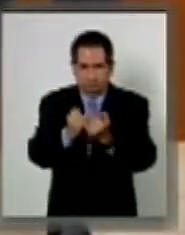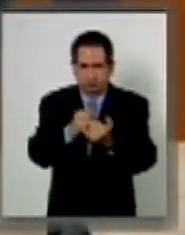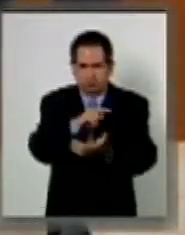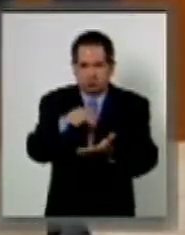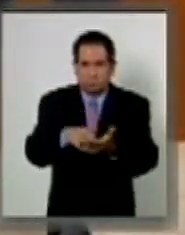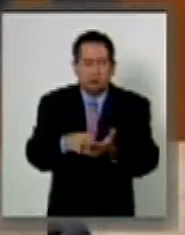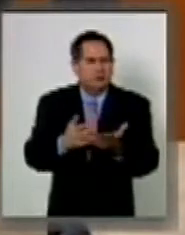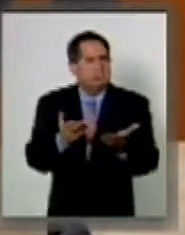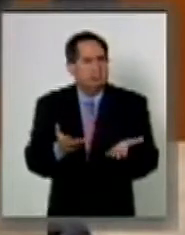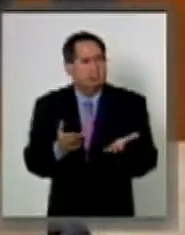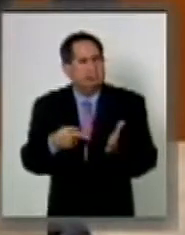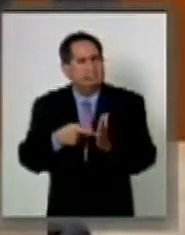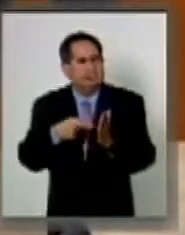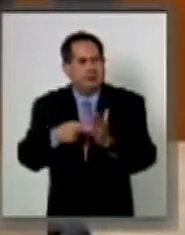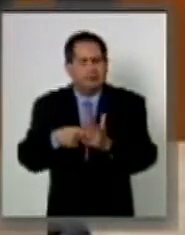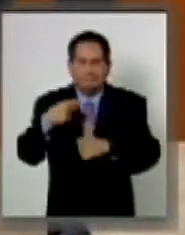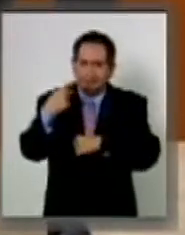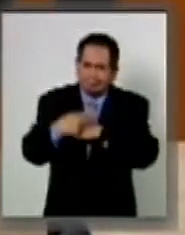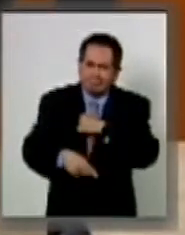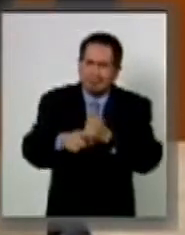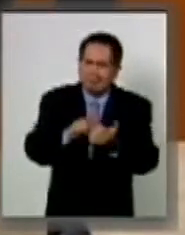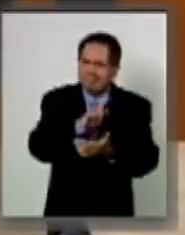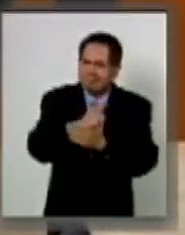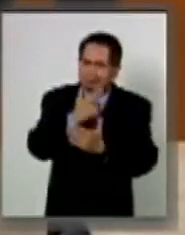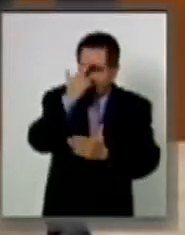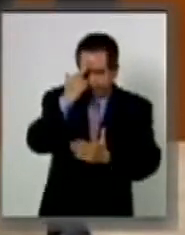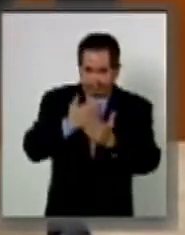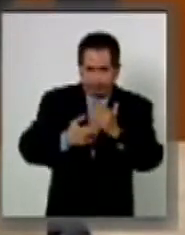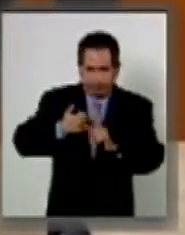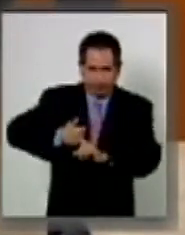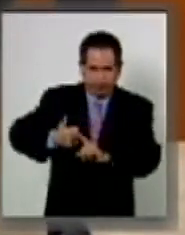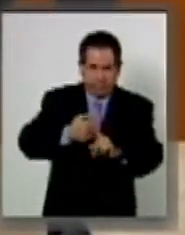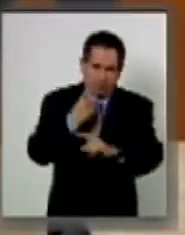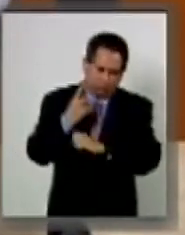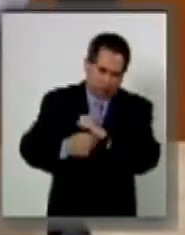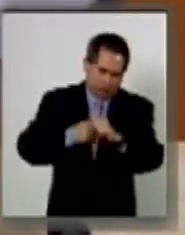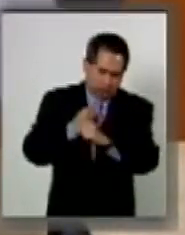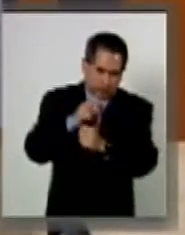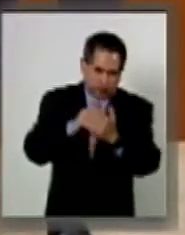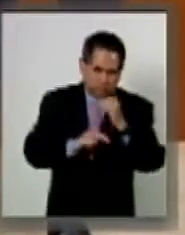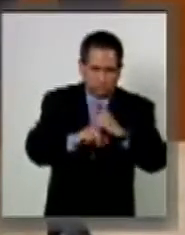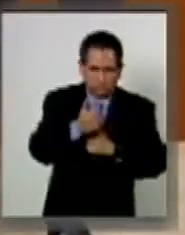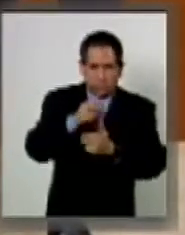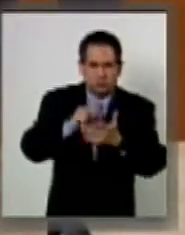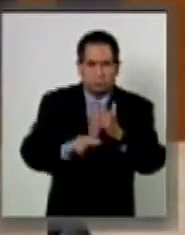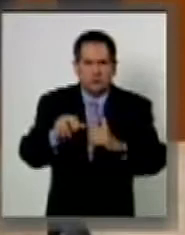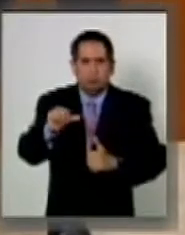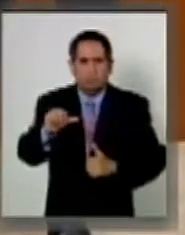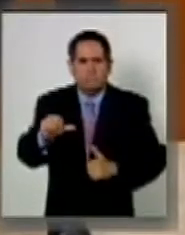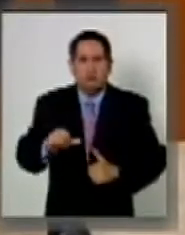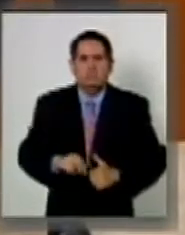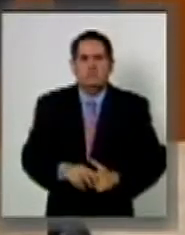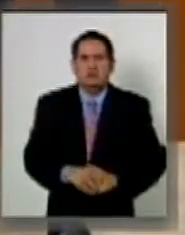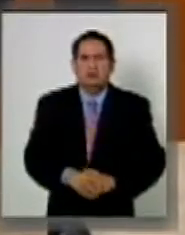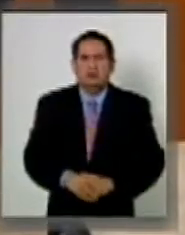Esta es la incidencia delictual per cápita anual 2011-2016.